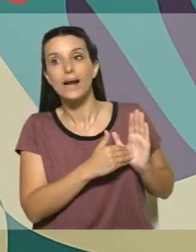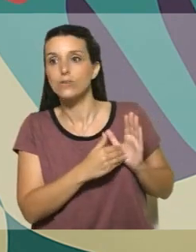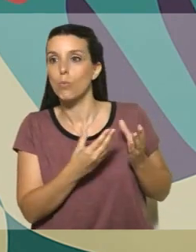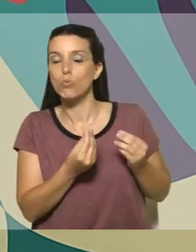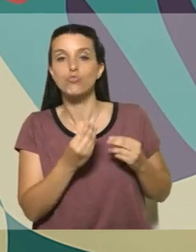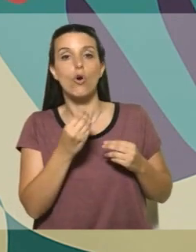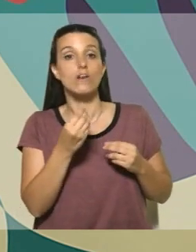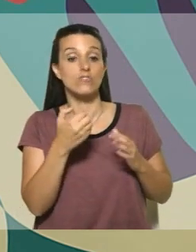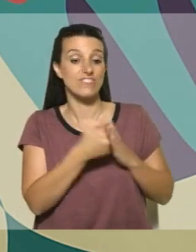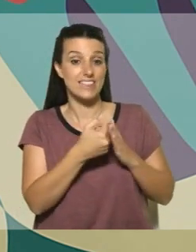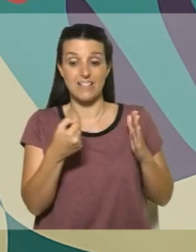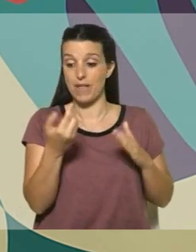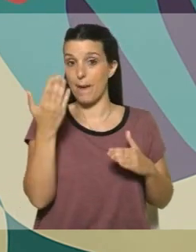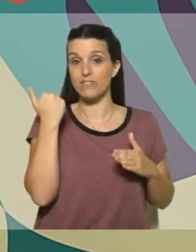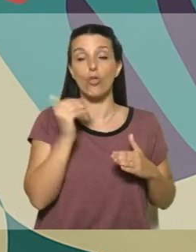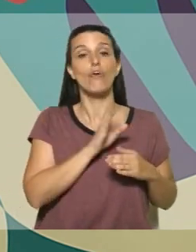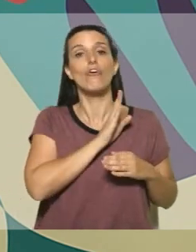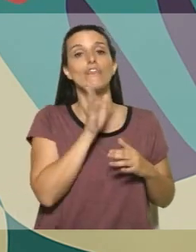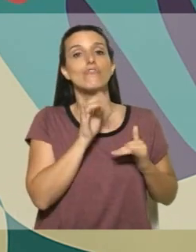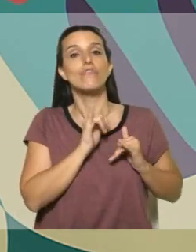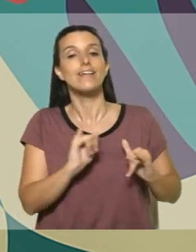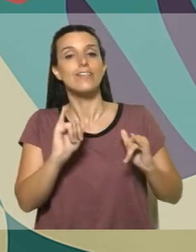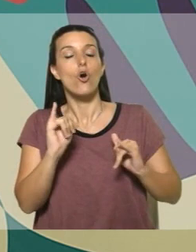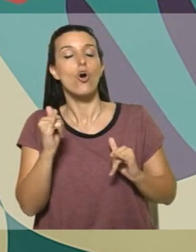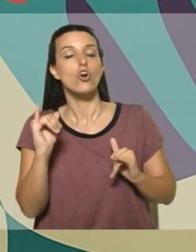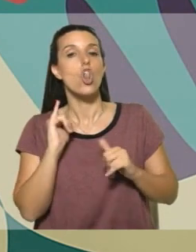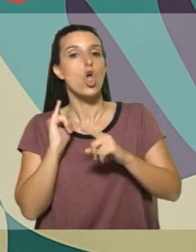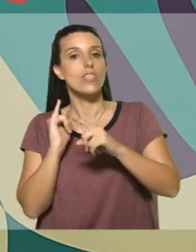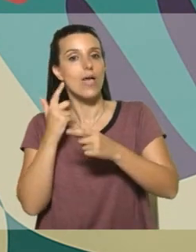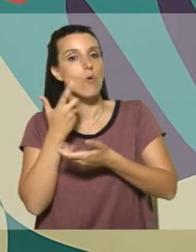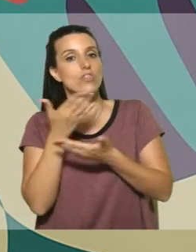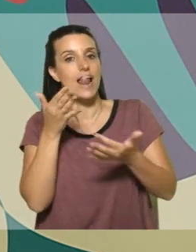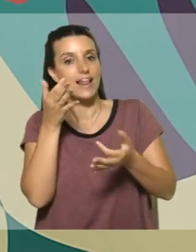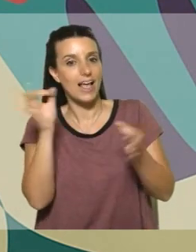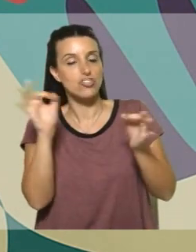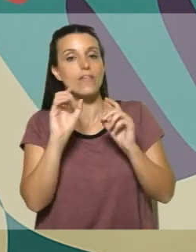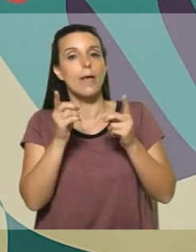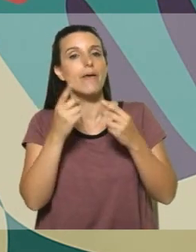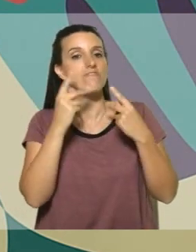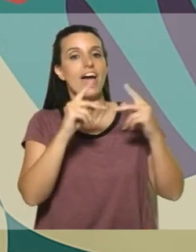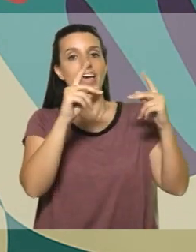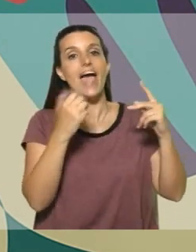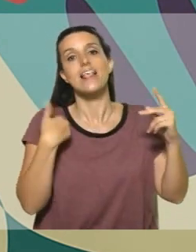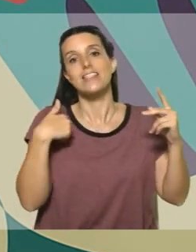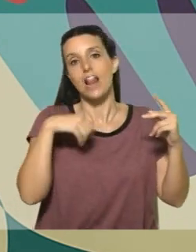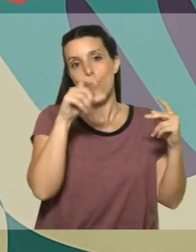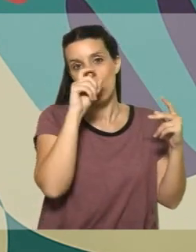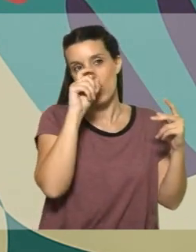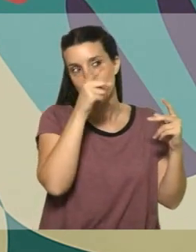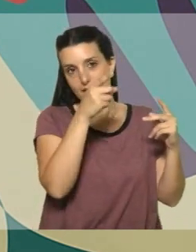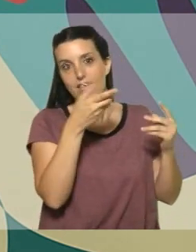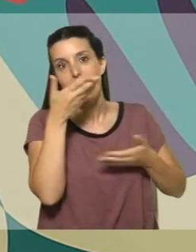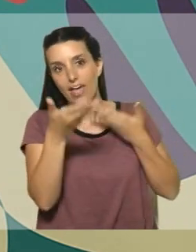el fin de semana pasado, estuvimos tocando en Colonia. Estuve yendo también, haciendo dos shows en Buenos Aires, así expandiendo un poco también las